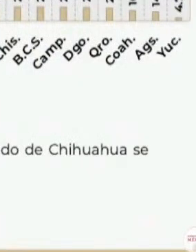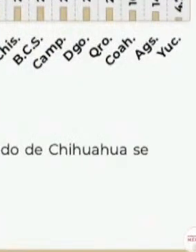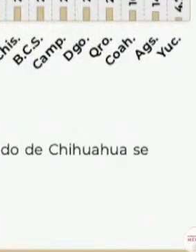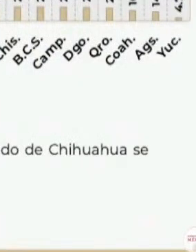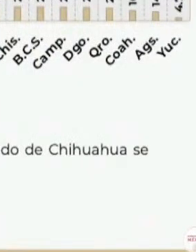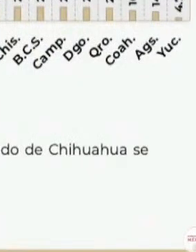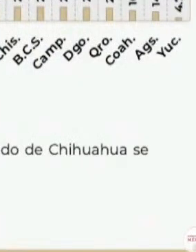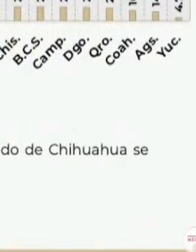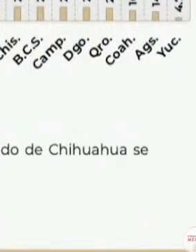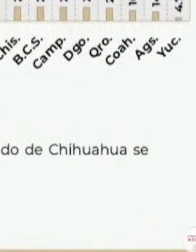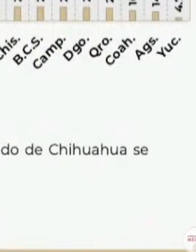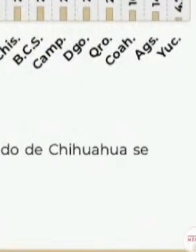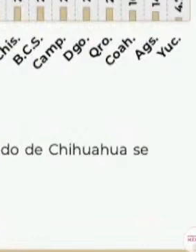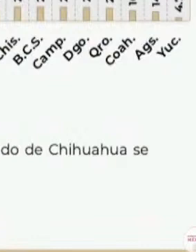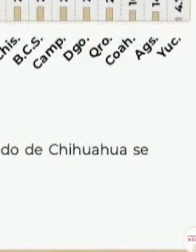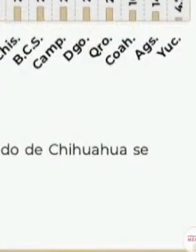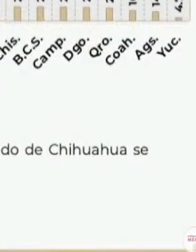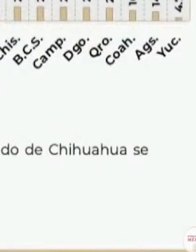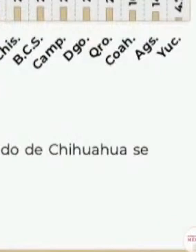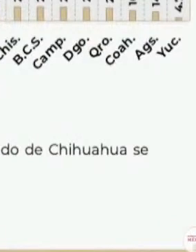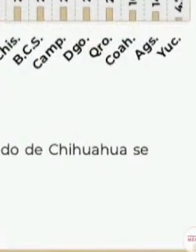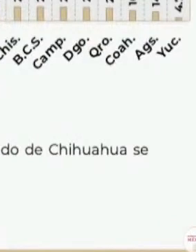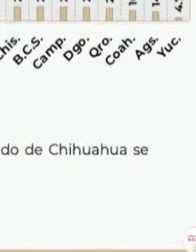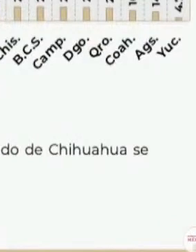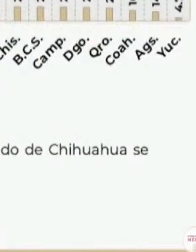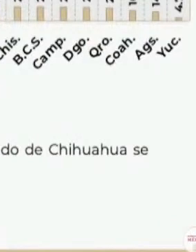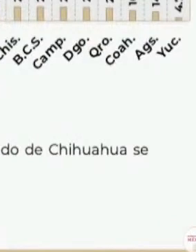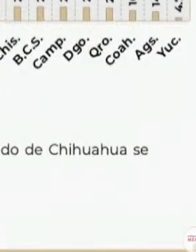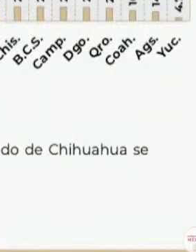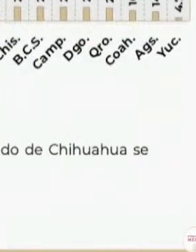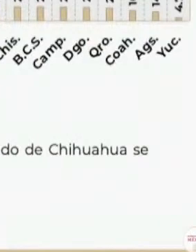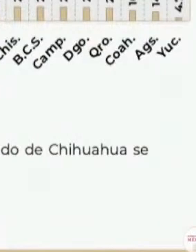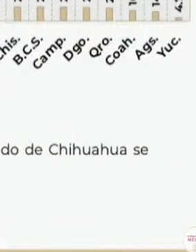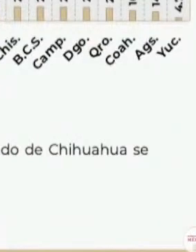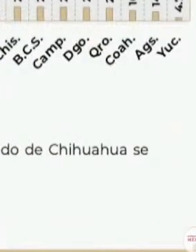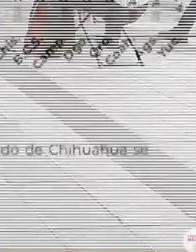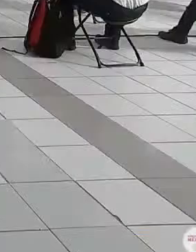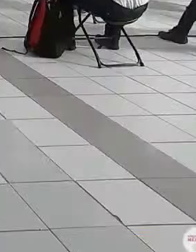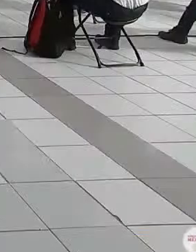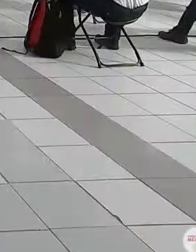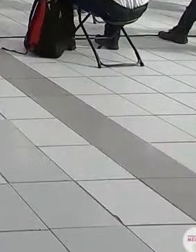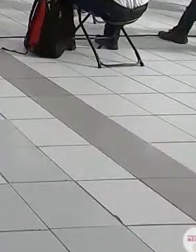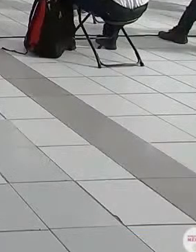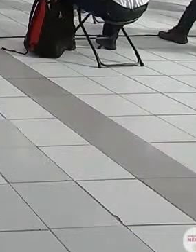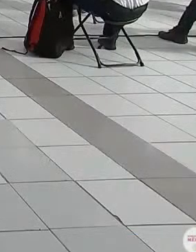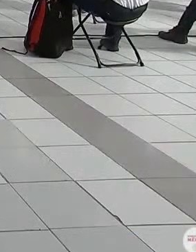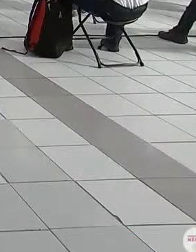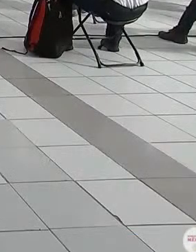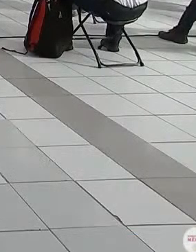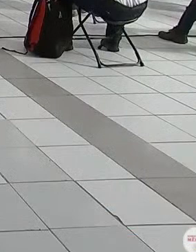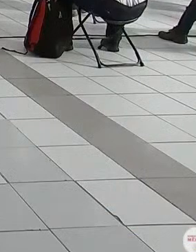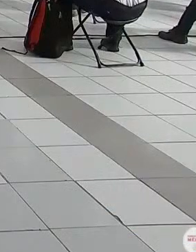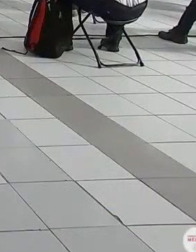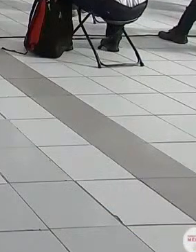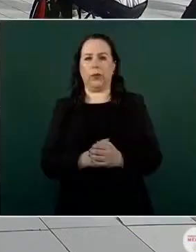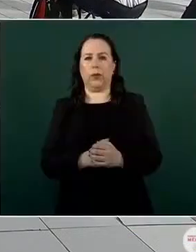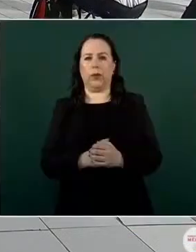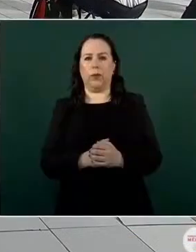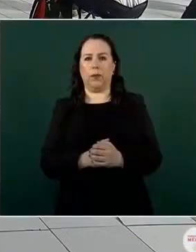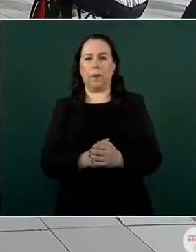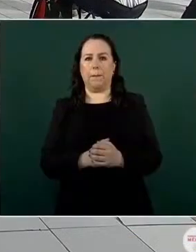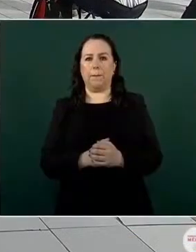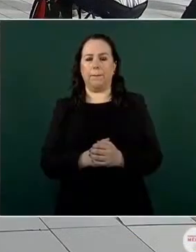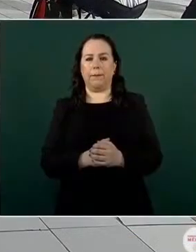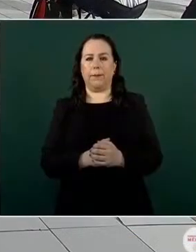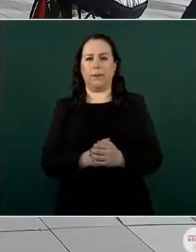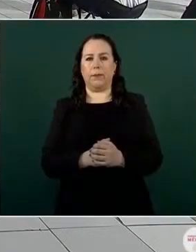63.81. En cuanto a los municipios de mayor incidencia delictiva, como cité, los que tienen mayor cantidad de población, pues